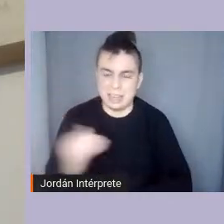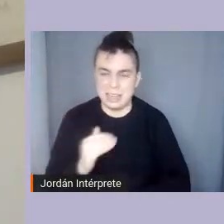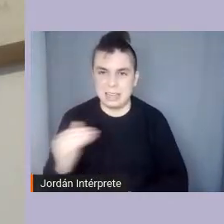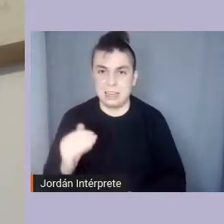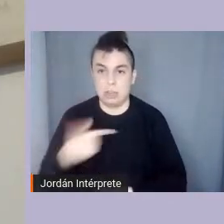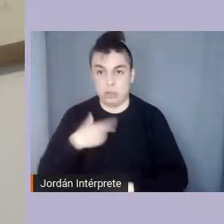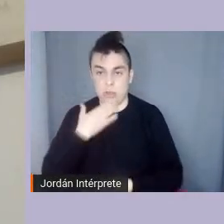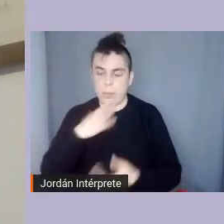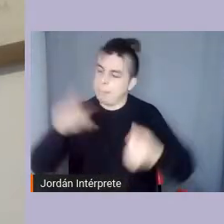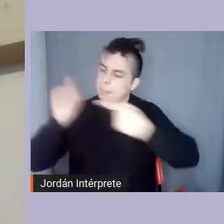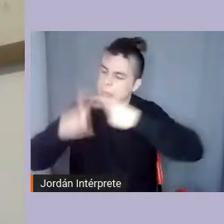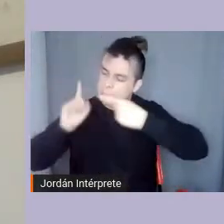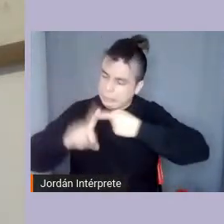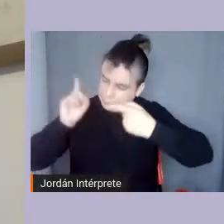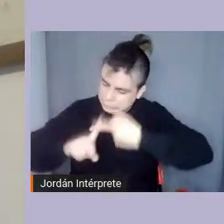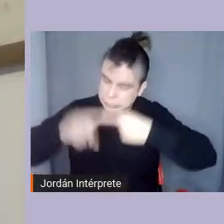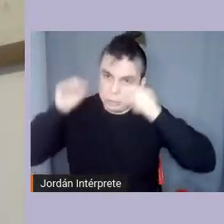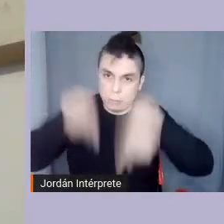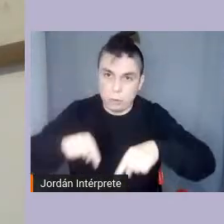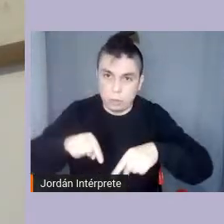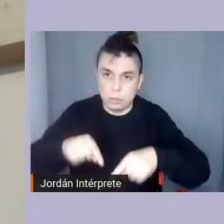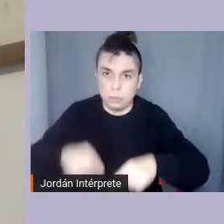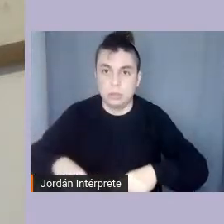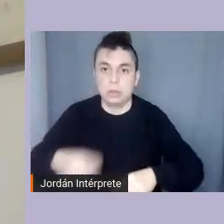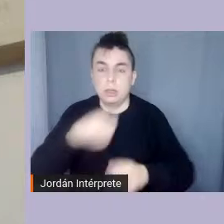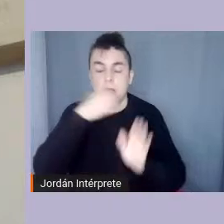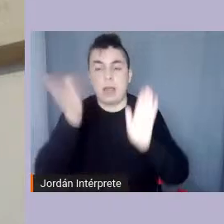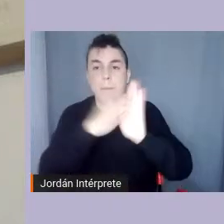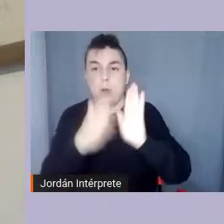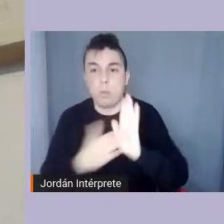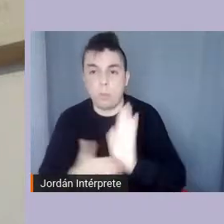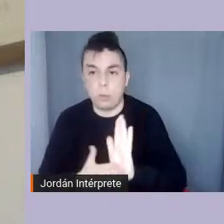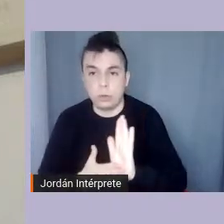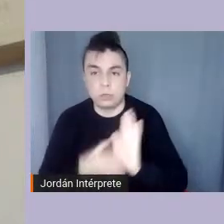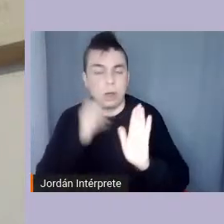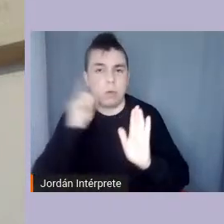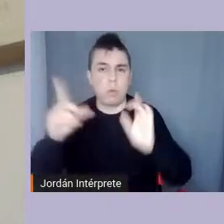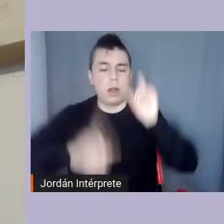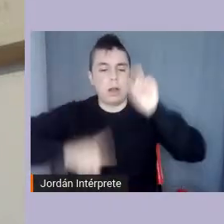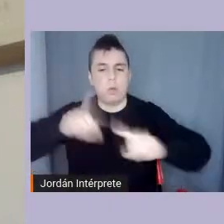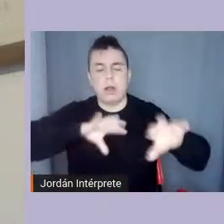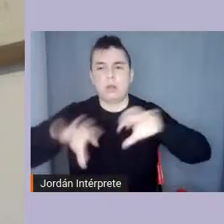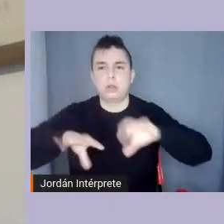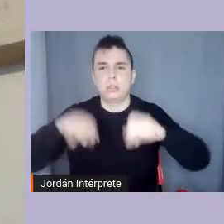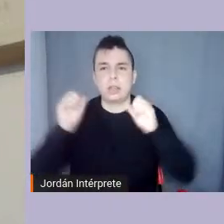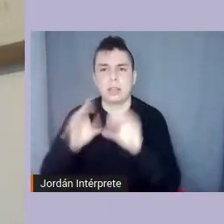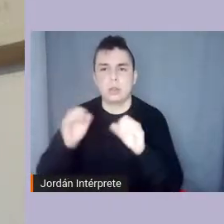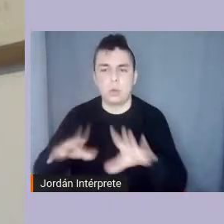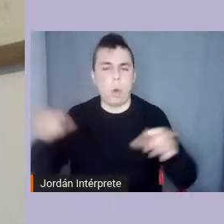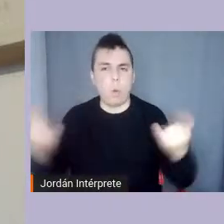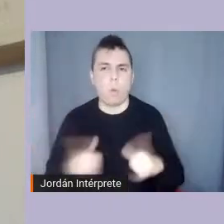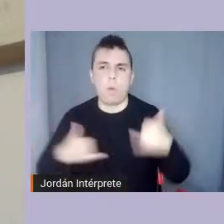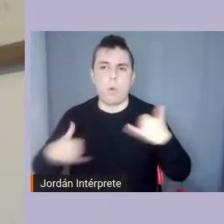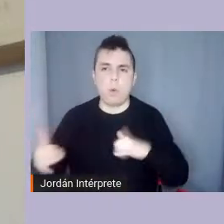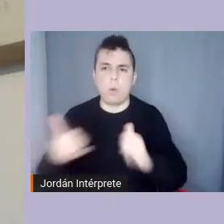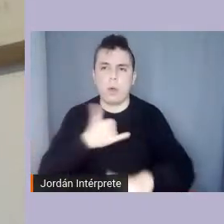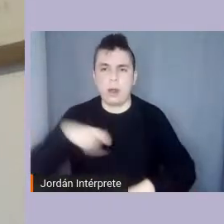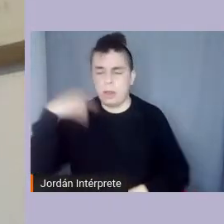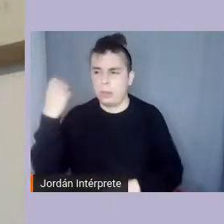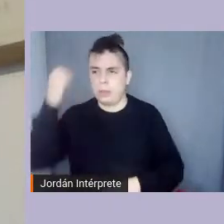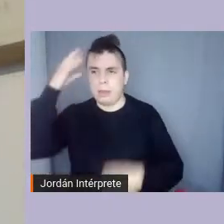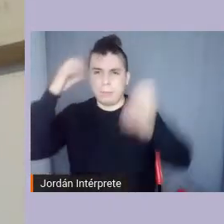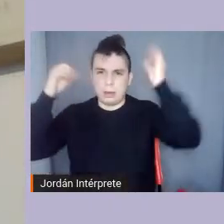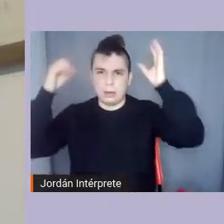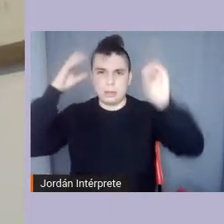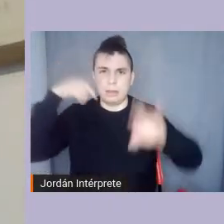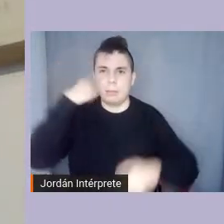pertenezco activamente, presentan propuestas de repertorios educativos, lúdicos y entretenidos para el mundo